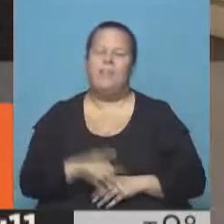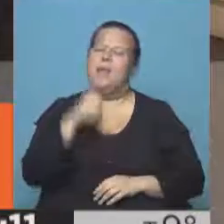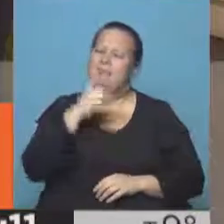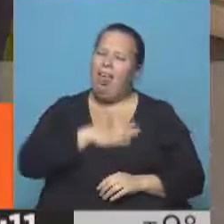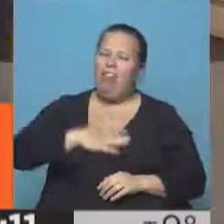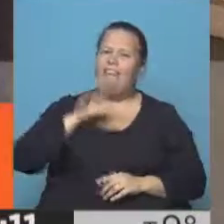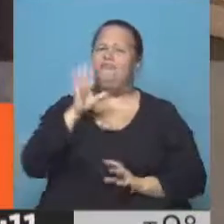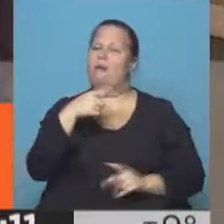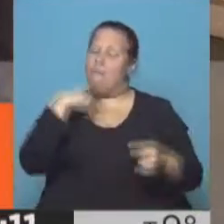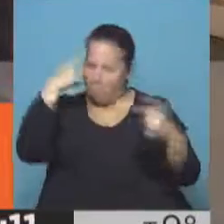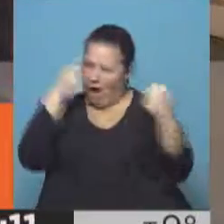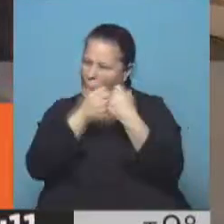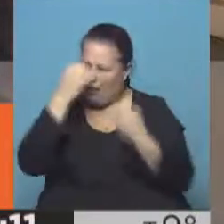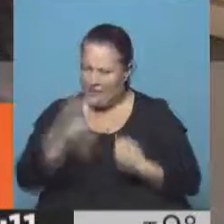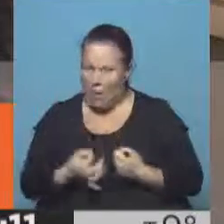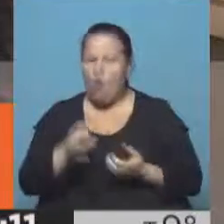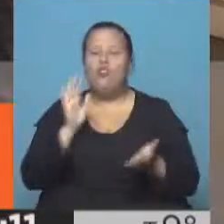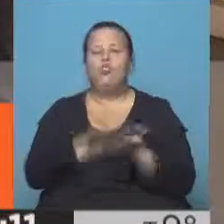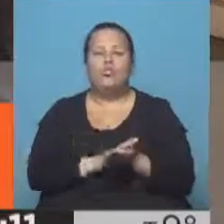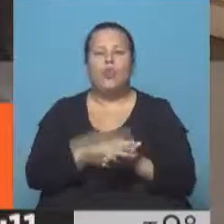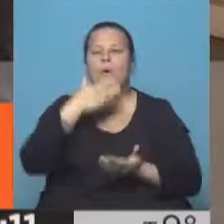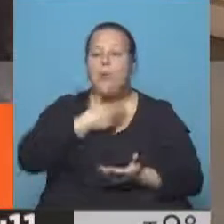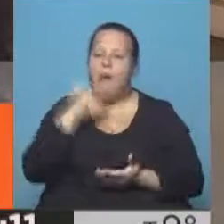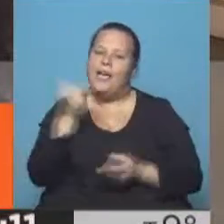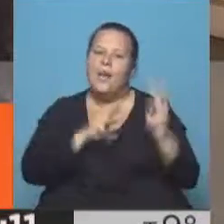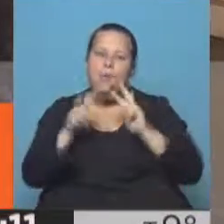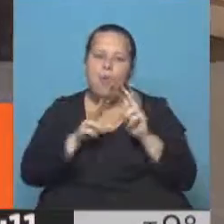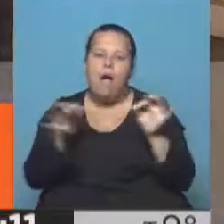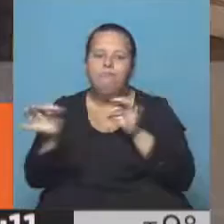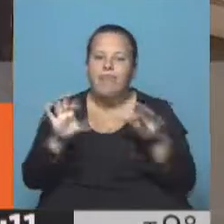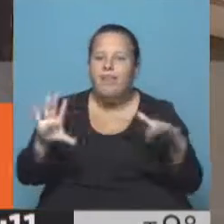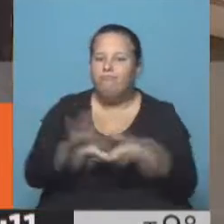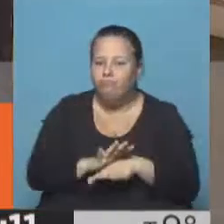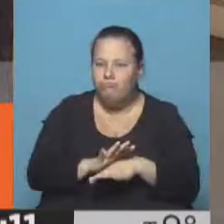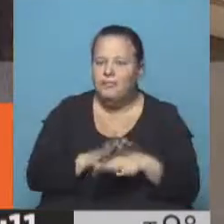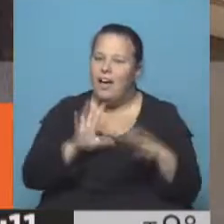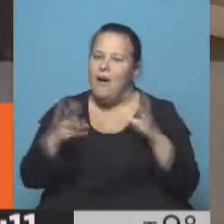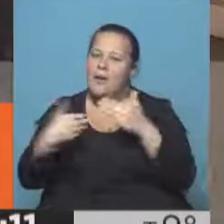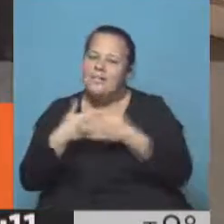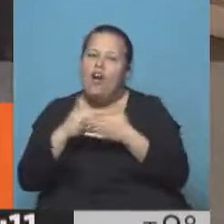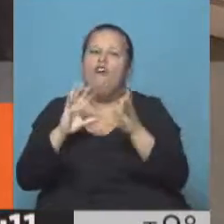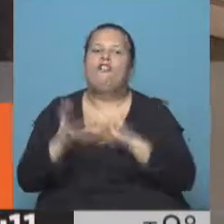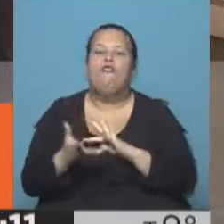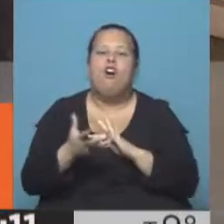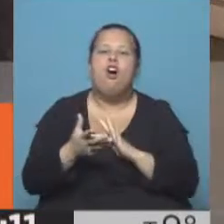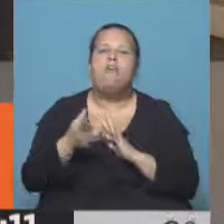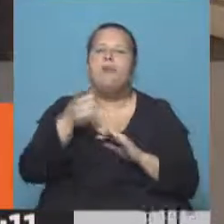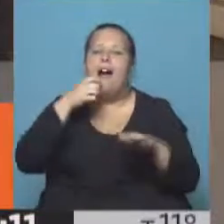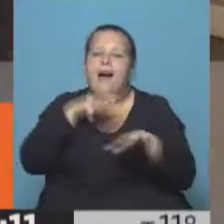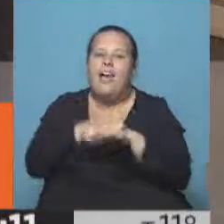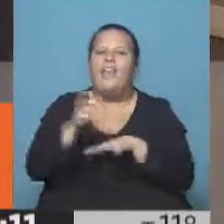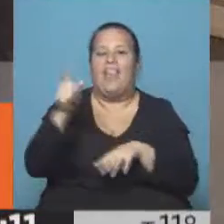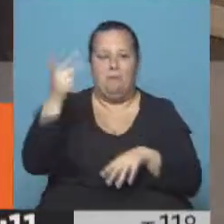sensación maxi en esto coincidiremos tendrá que ver con que pausa quiere encontrarla más cercana a la influencia